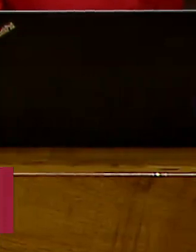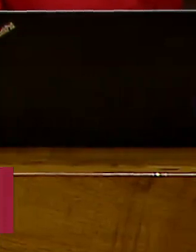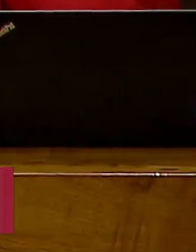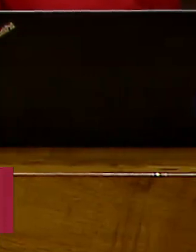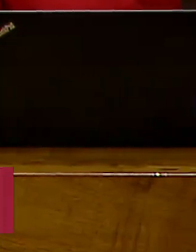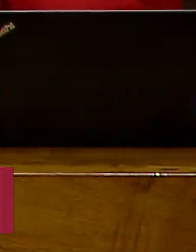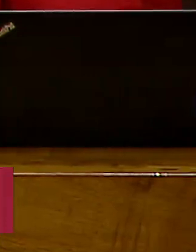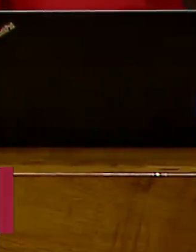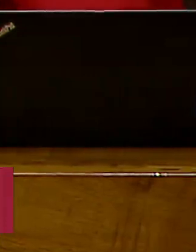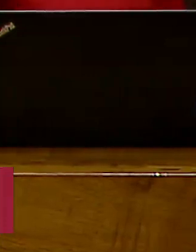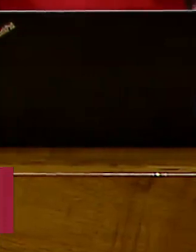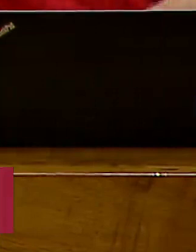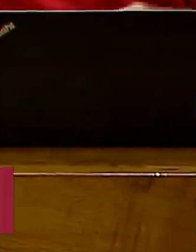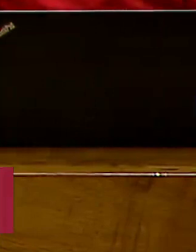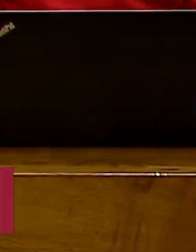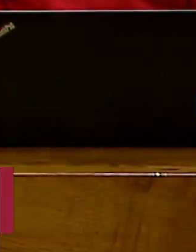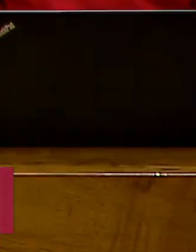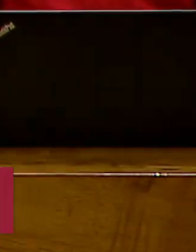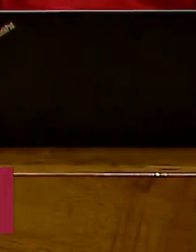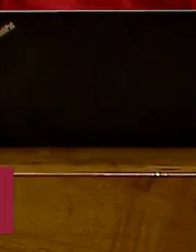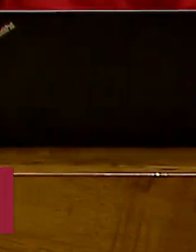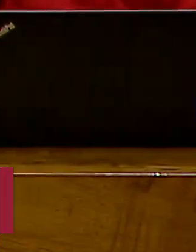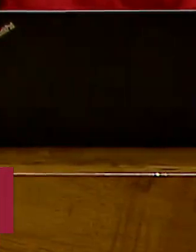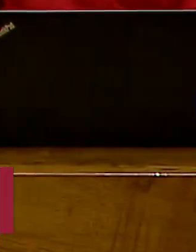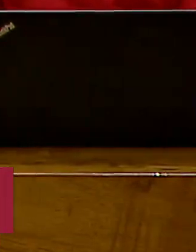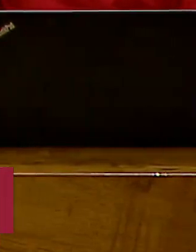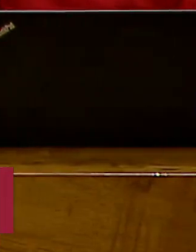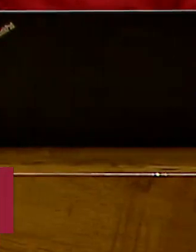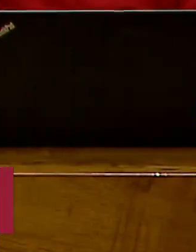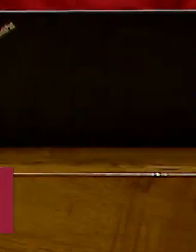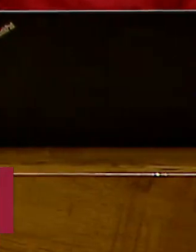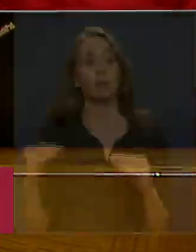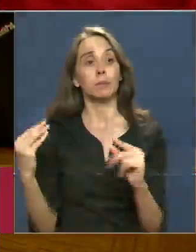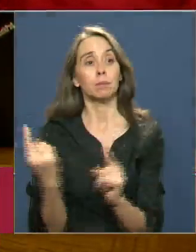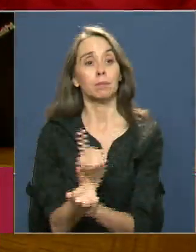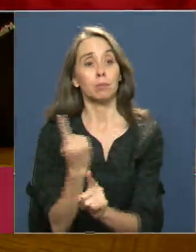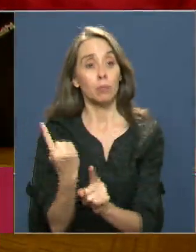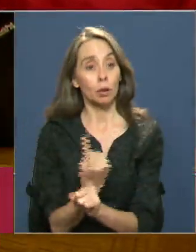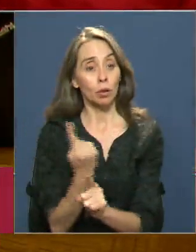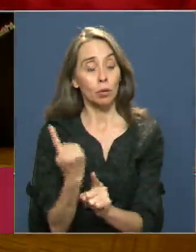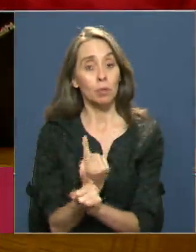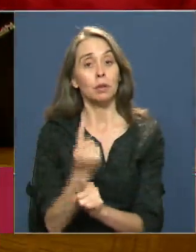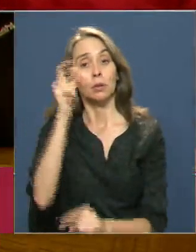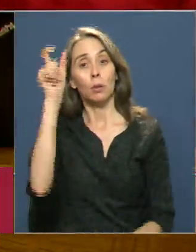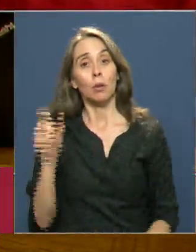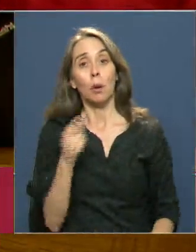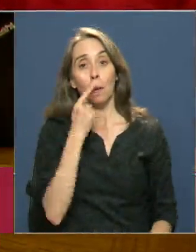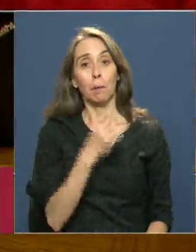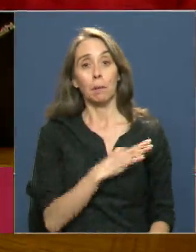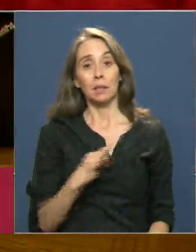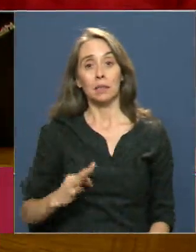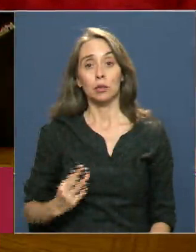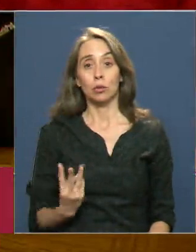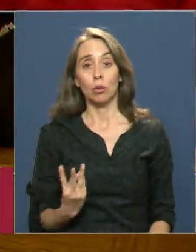que estamos como país. Hemos estado conversando tanto con el ministro Ward